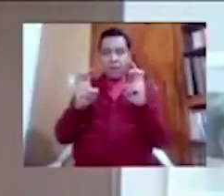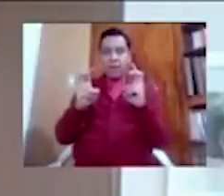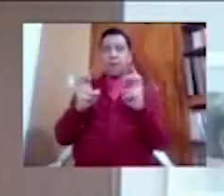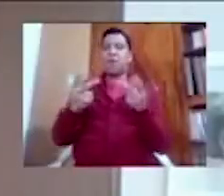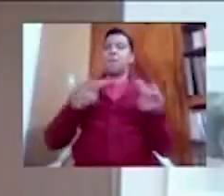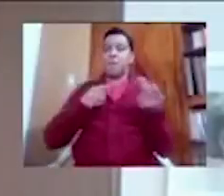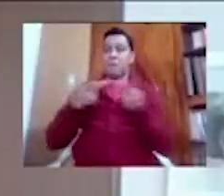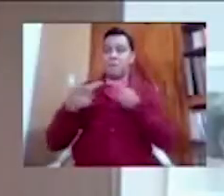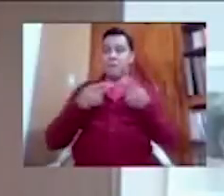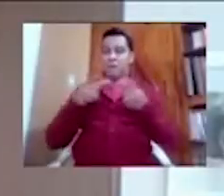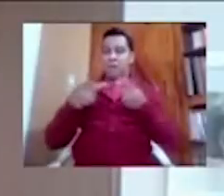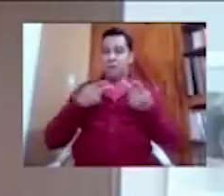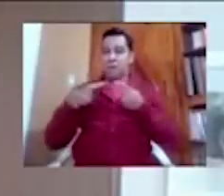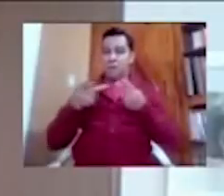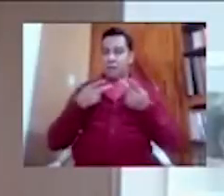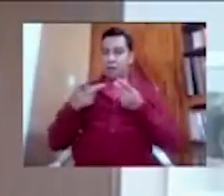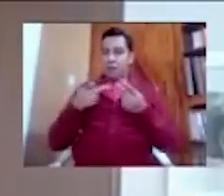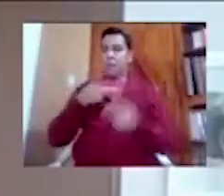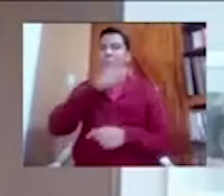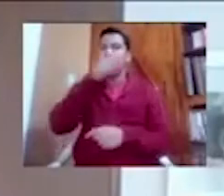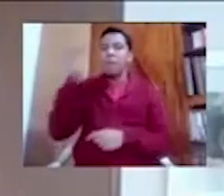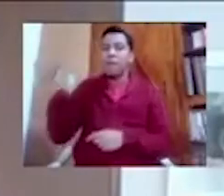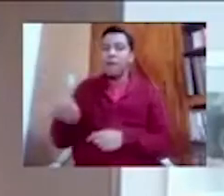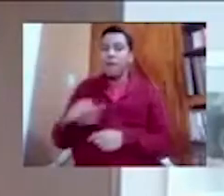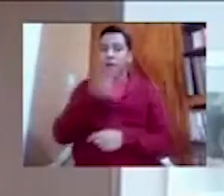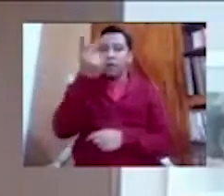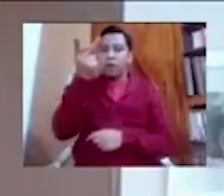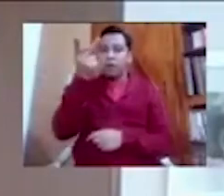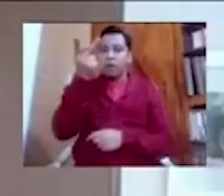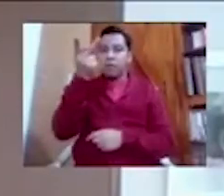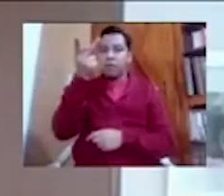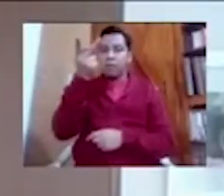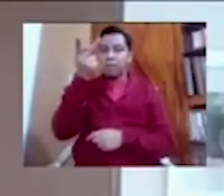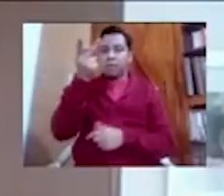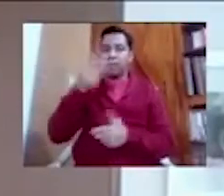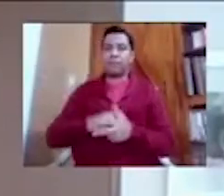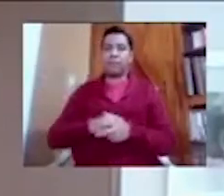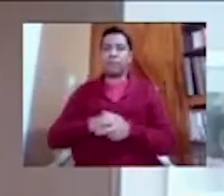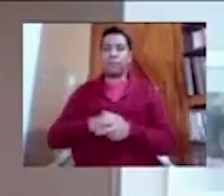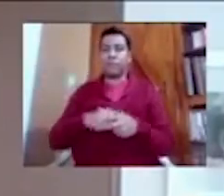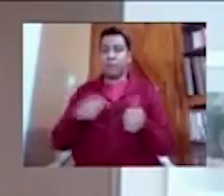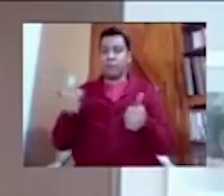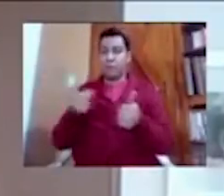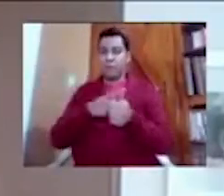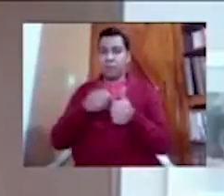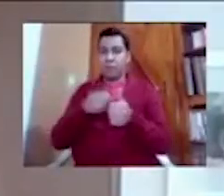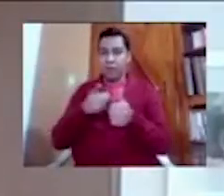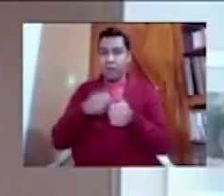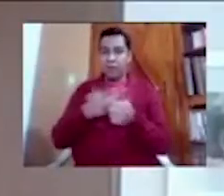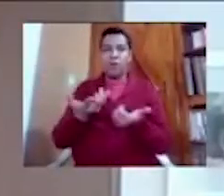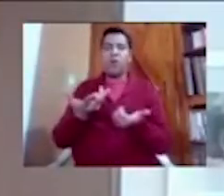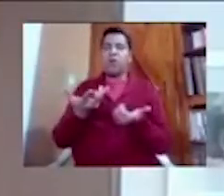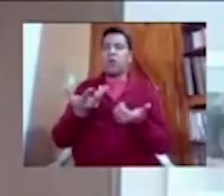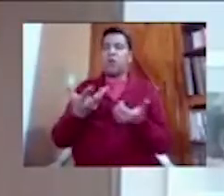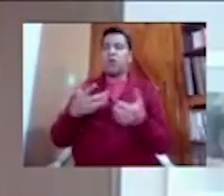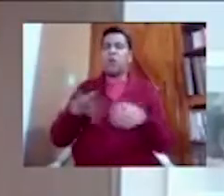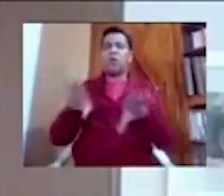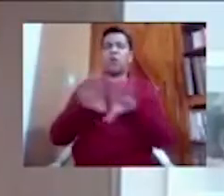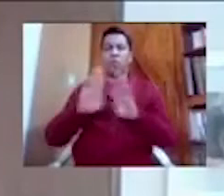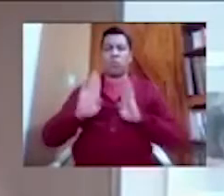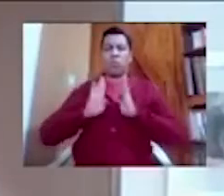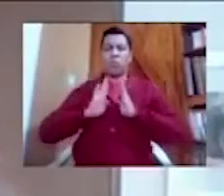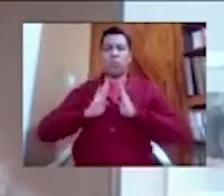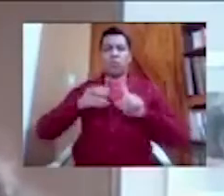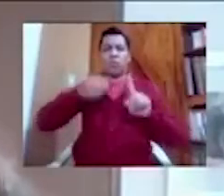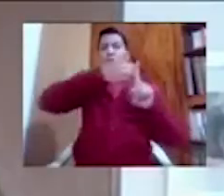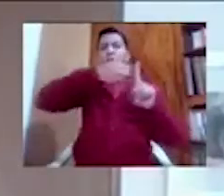preparado unas preguntas con un cierto orden. Primero estaremos hablando del sistema militarista. Entonces, ahí